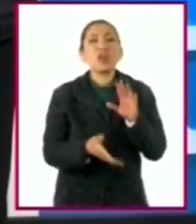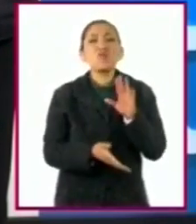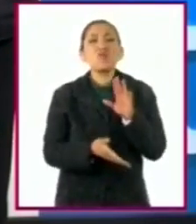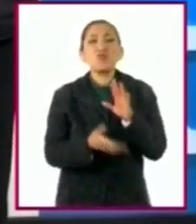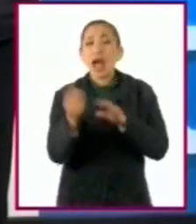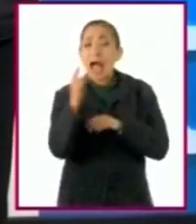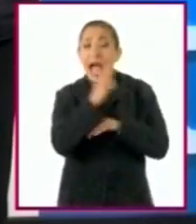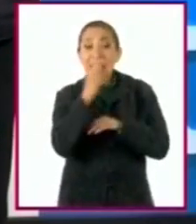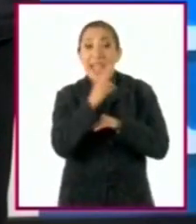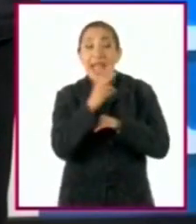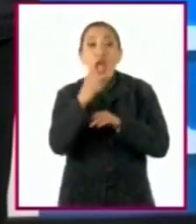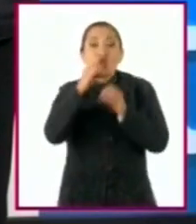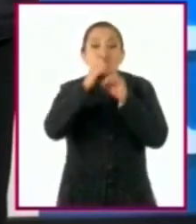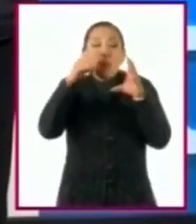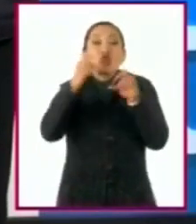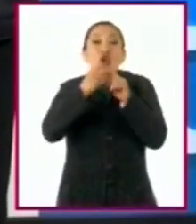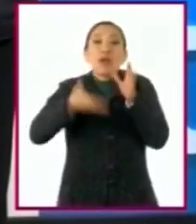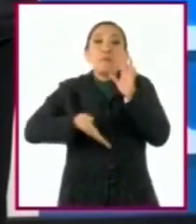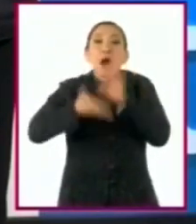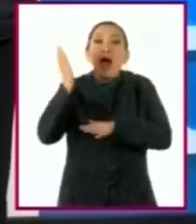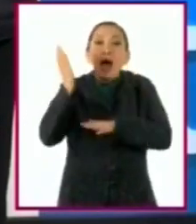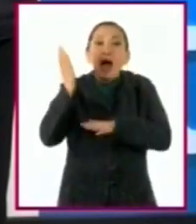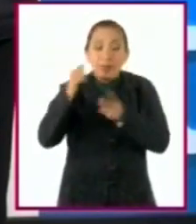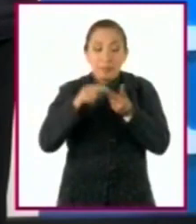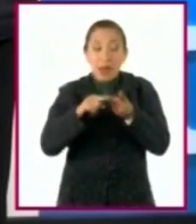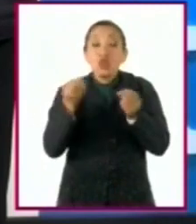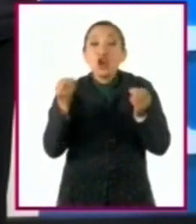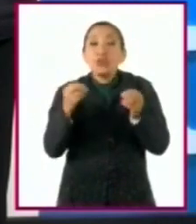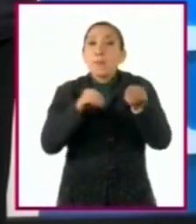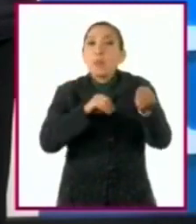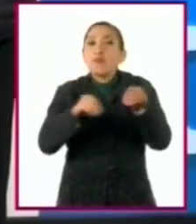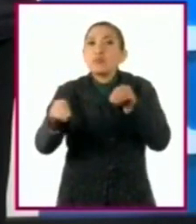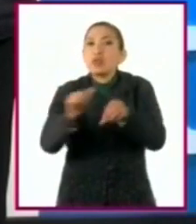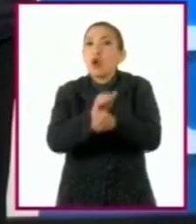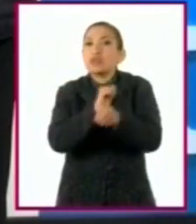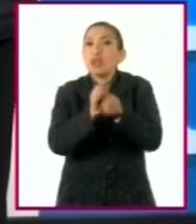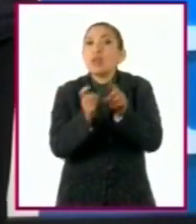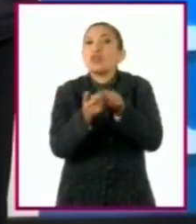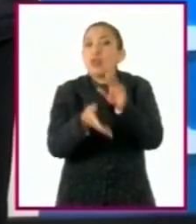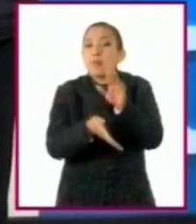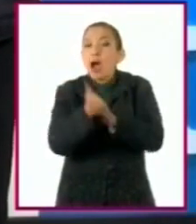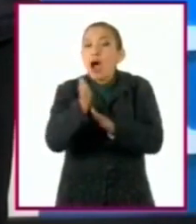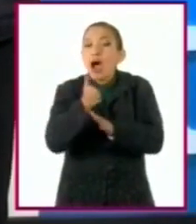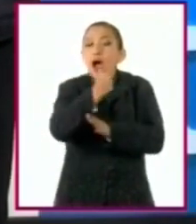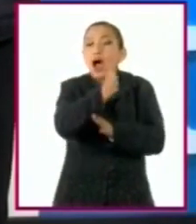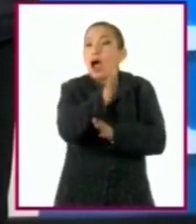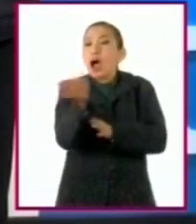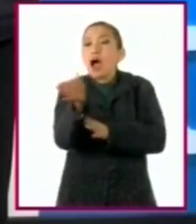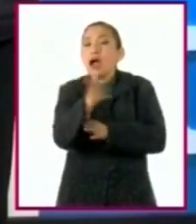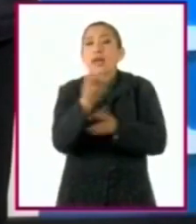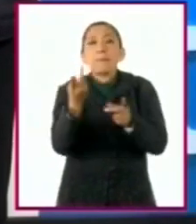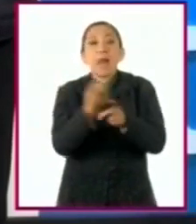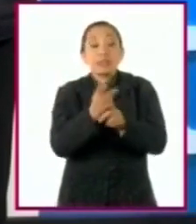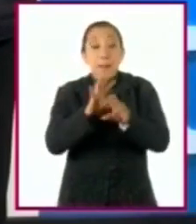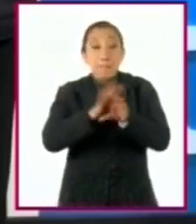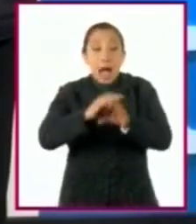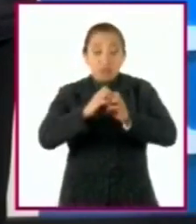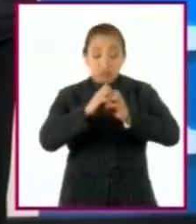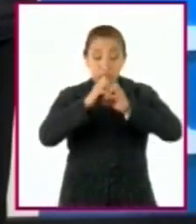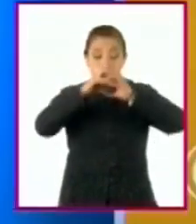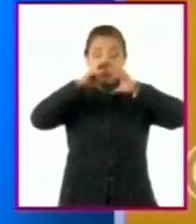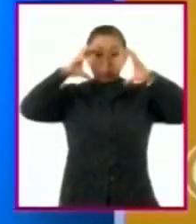aire del globo? ¿Para dónde es el movimiento del auto? ¿Qué ocurre si se infla más el globo?